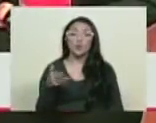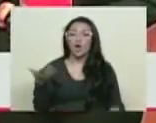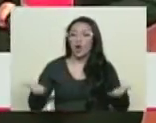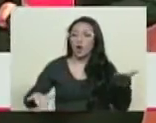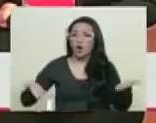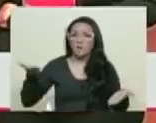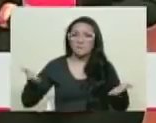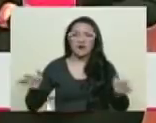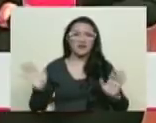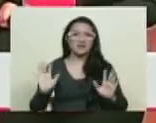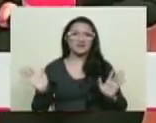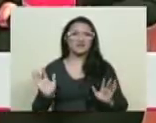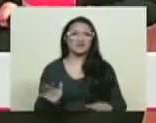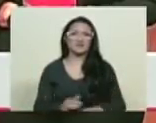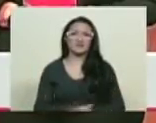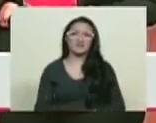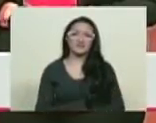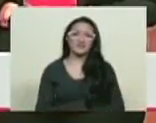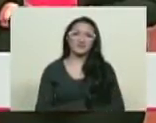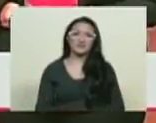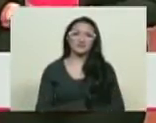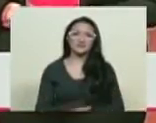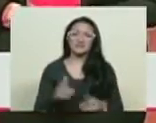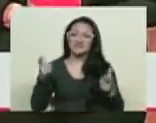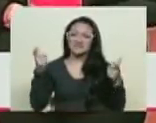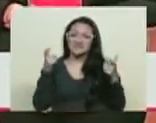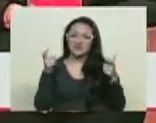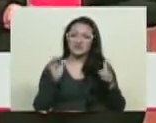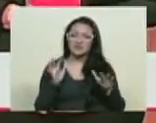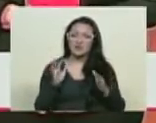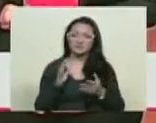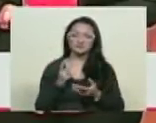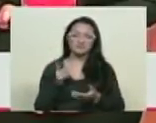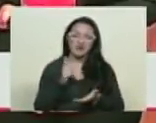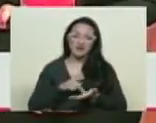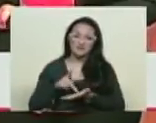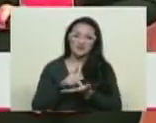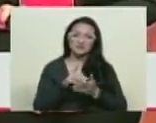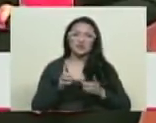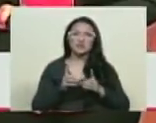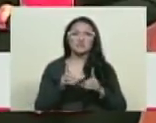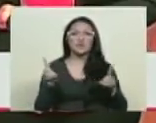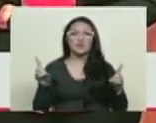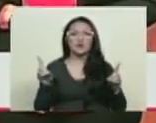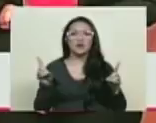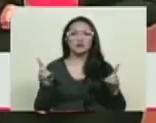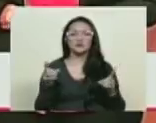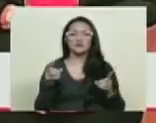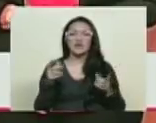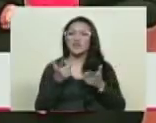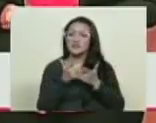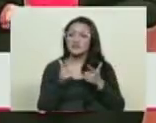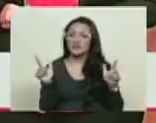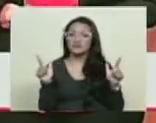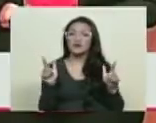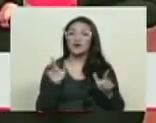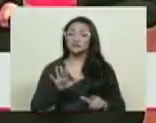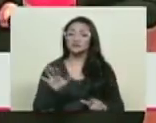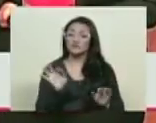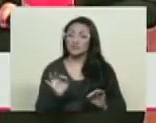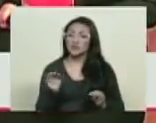derecha mayamera el chavismo es transparencia participación democracia libertad ese chavismo